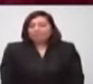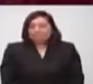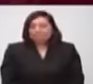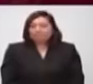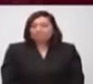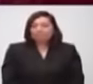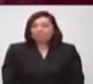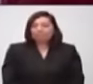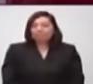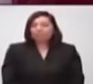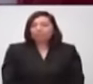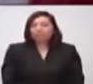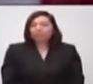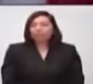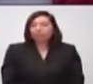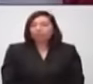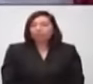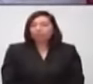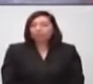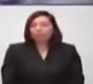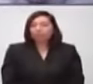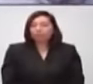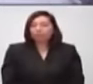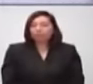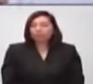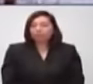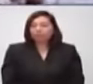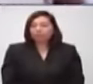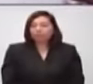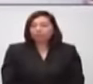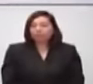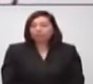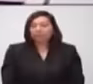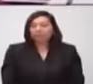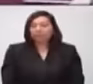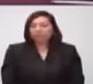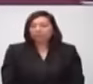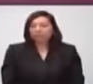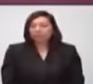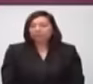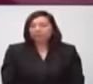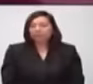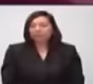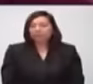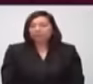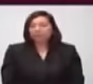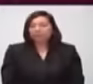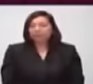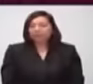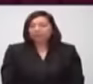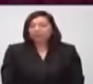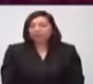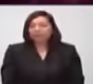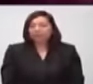Gracias, congresista Foronda. Tiene la palabra el congresista Arce. Gracias, señor presidente. Ante todo, saludar